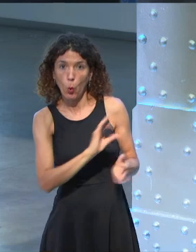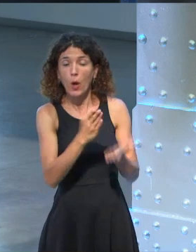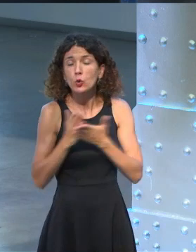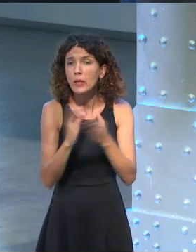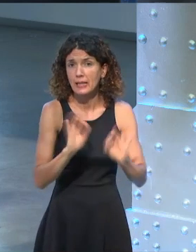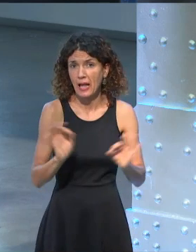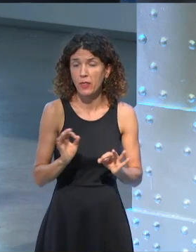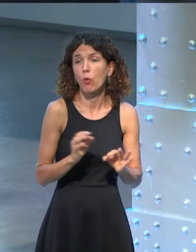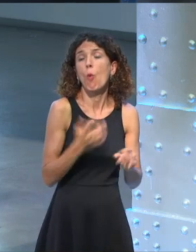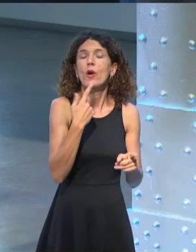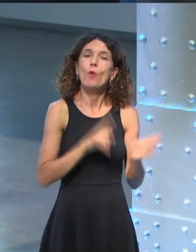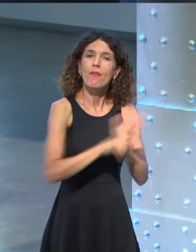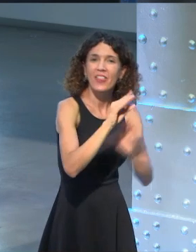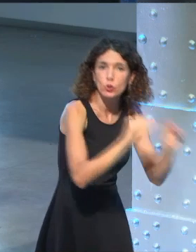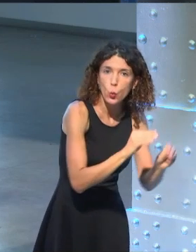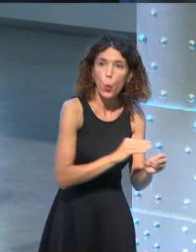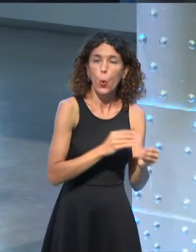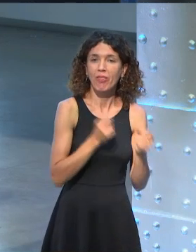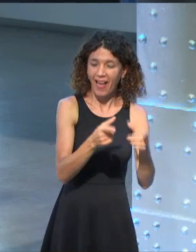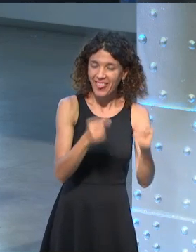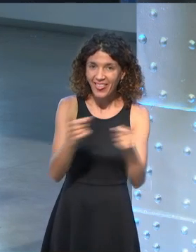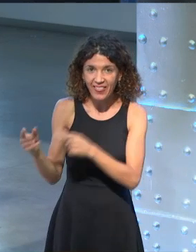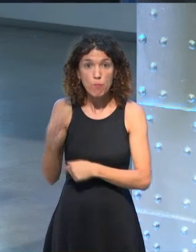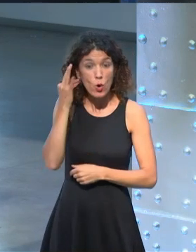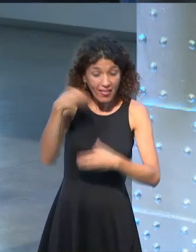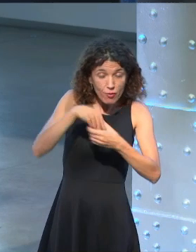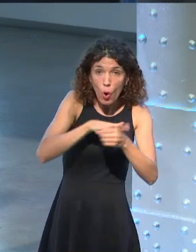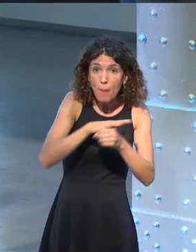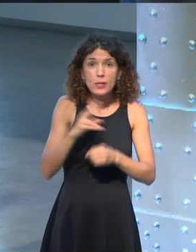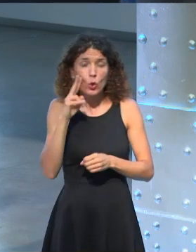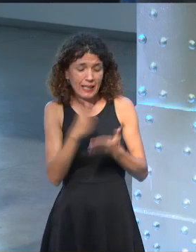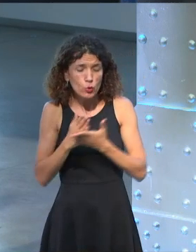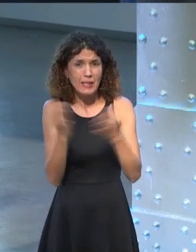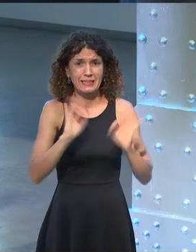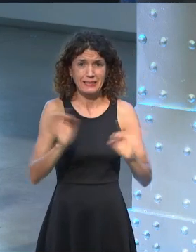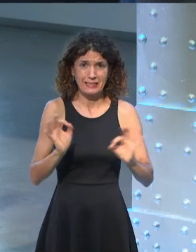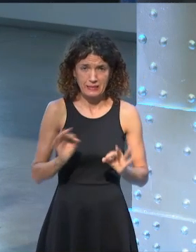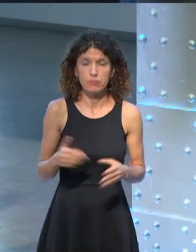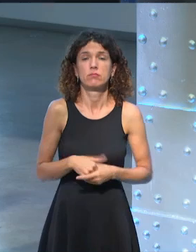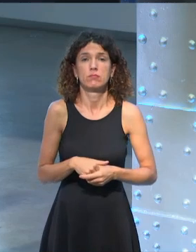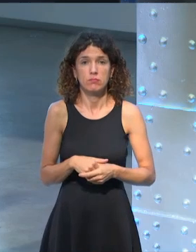digamos, a los diferentes avances, aportaciones que hacen las mujeres en estos ámbitos, ¿no?